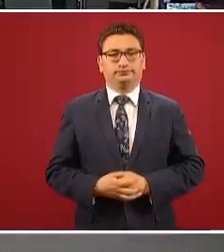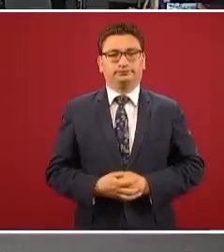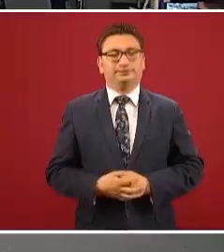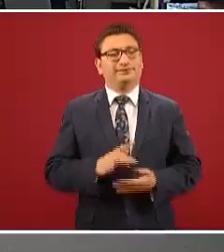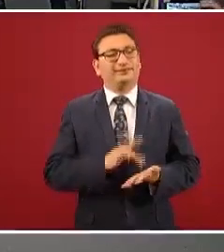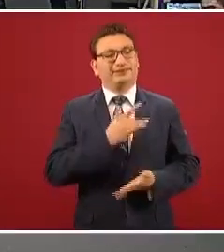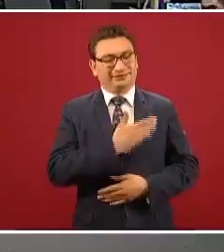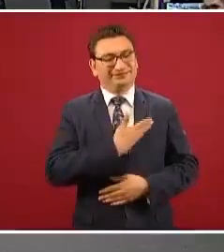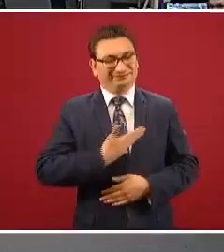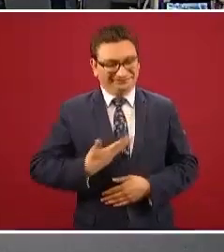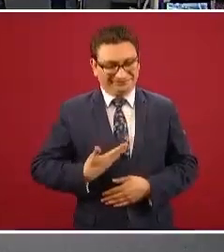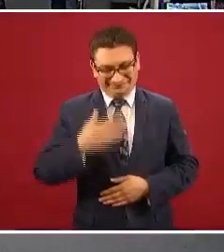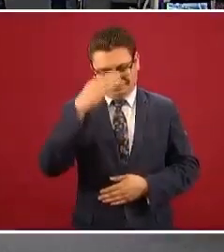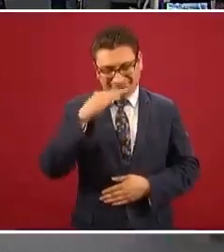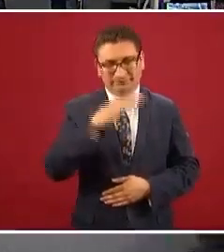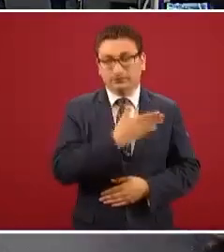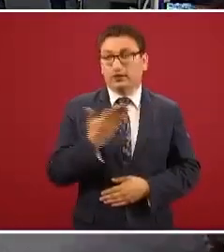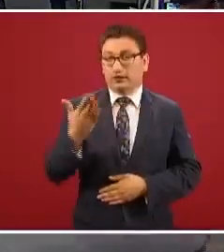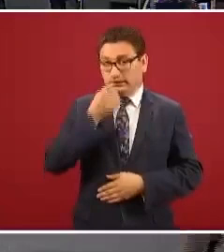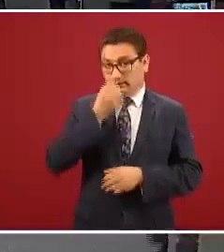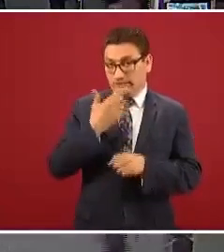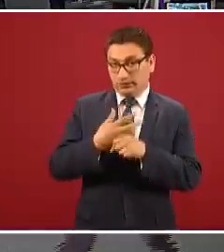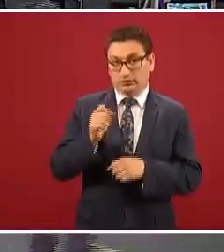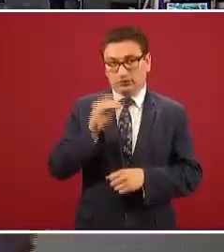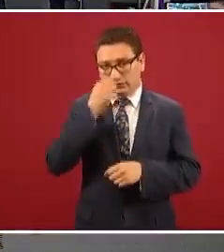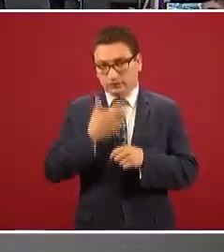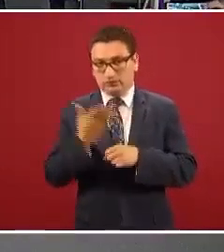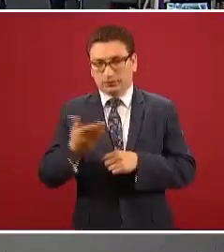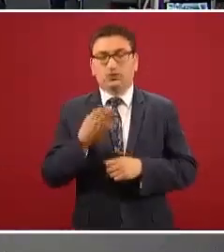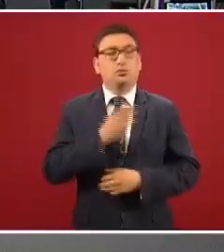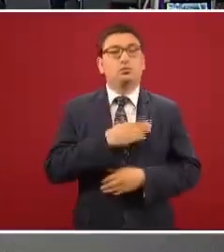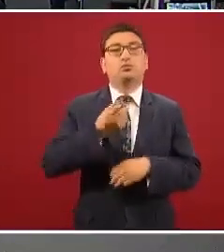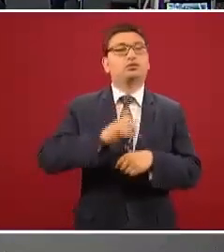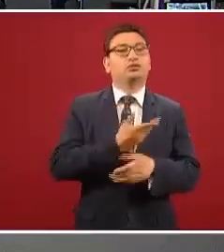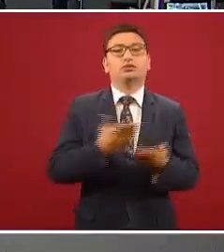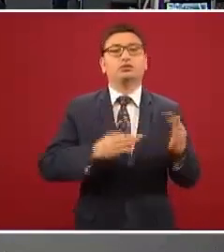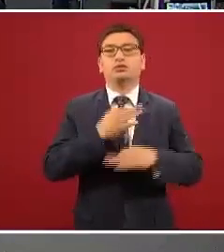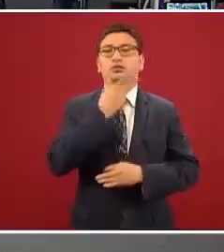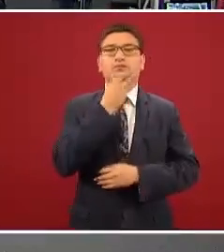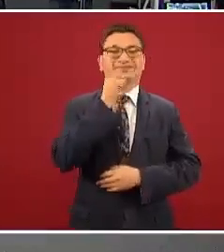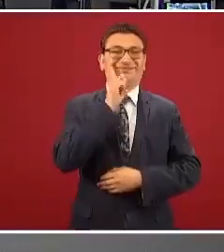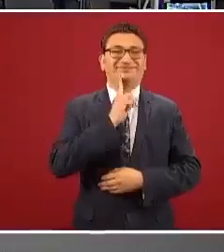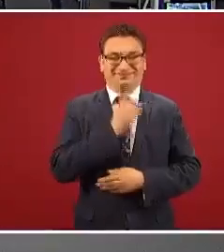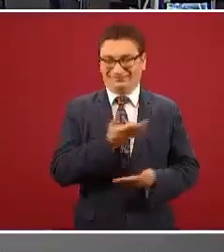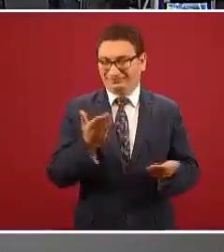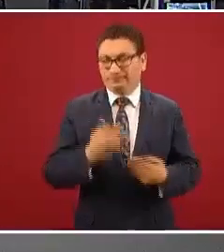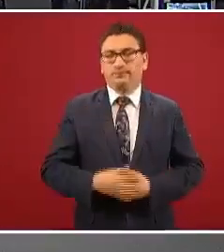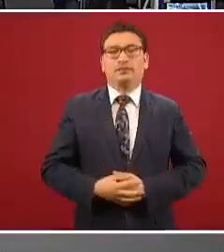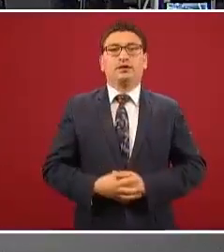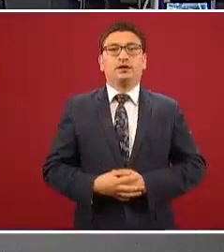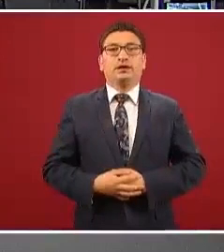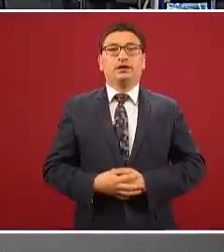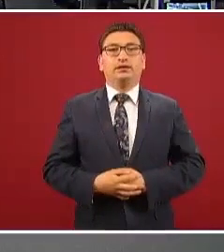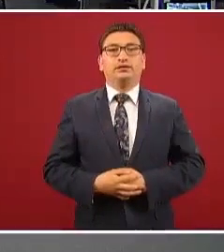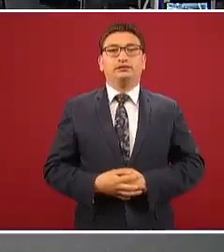Gracias, señor presidente, secretario, secretaria, subsecretaria. Buen día, muy buen día a todas y todos ustedes. Como